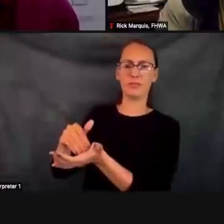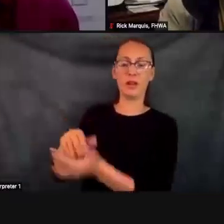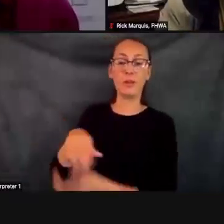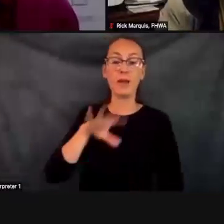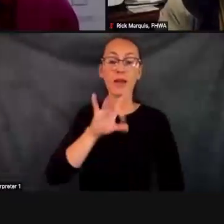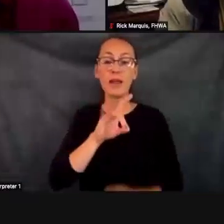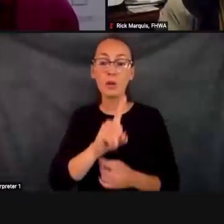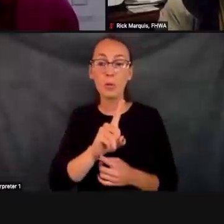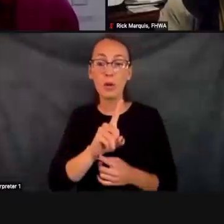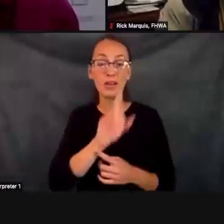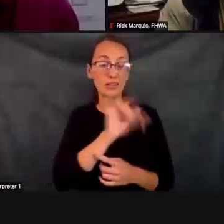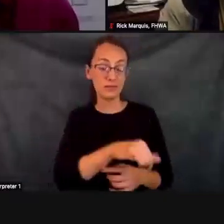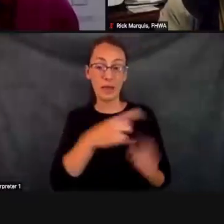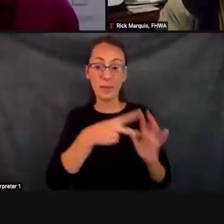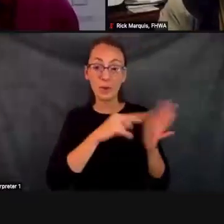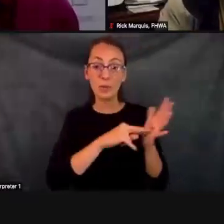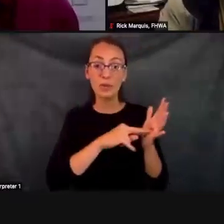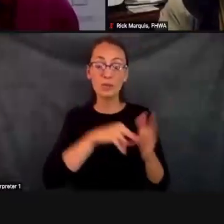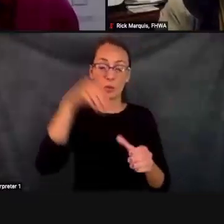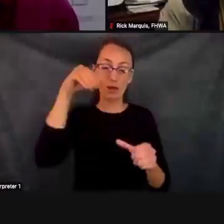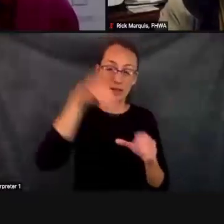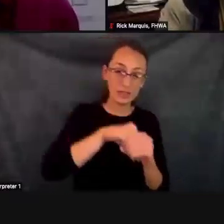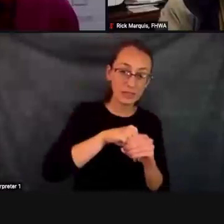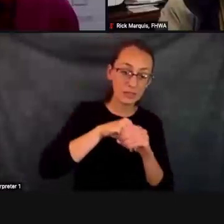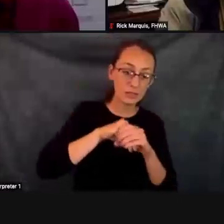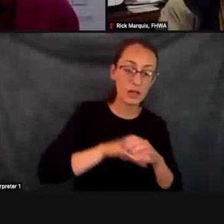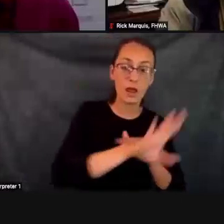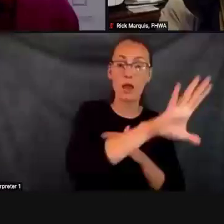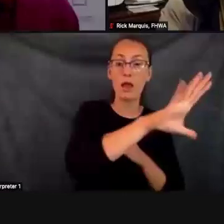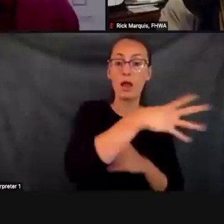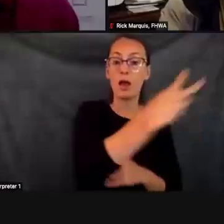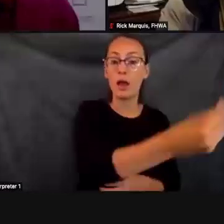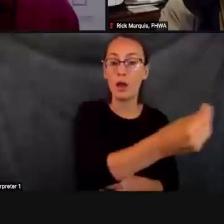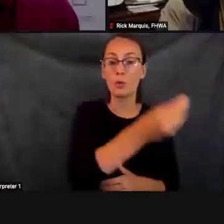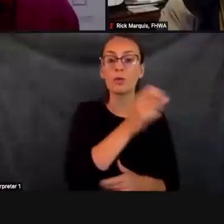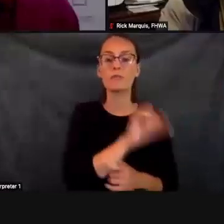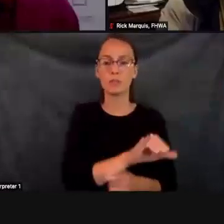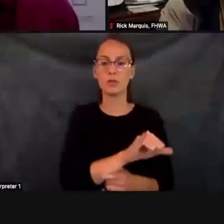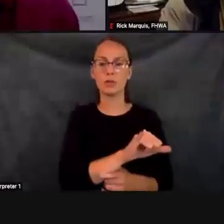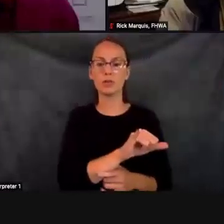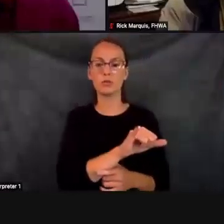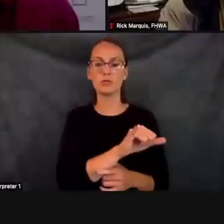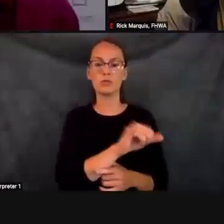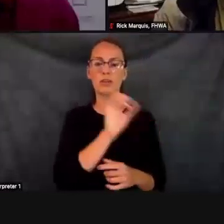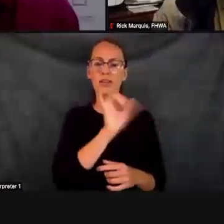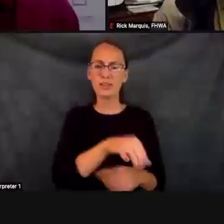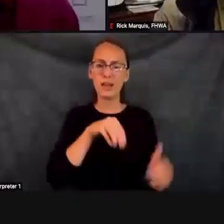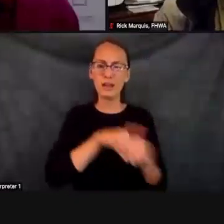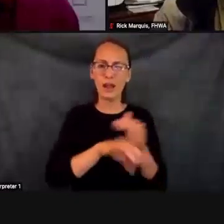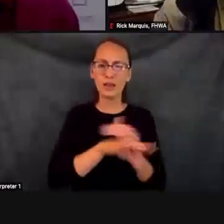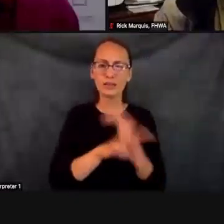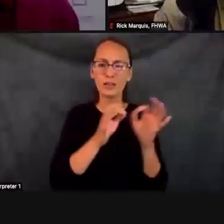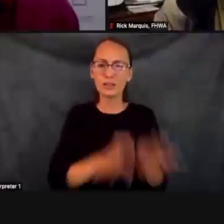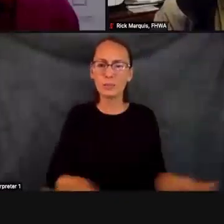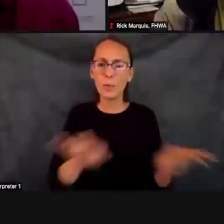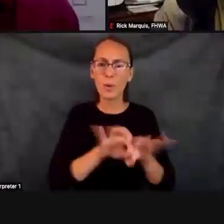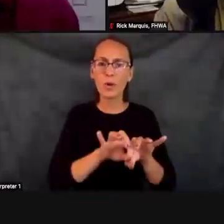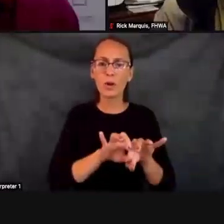principal rol de I-81 es de entrar y salir de Syracuse, que es una ventaja. Tenemos